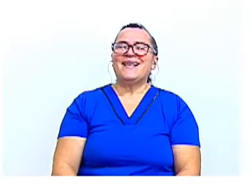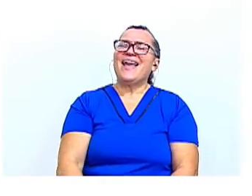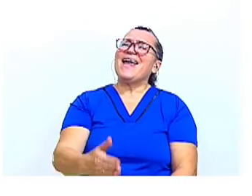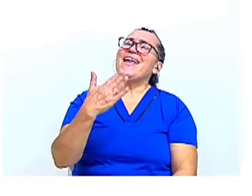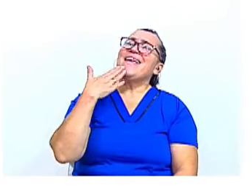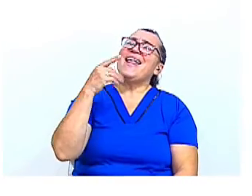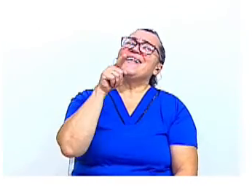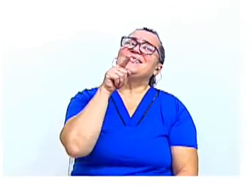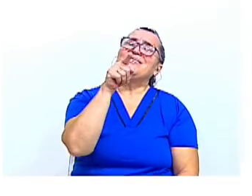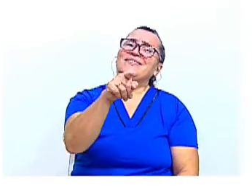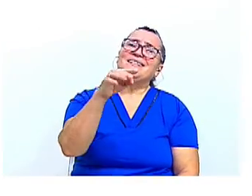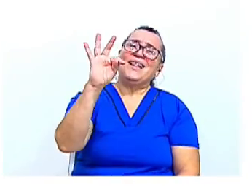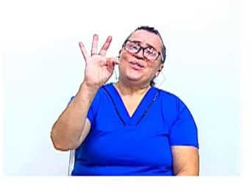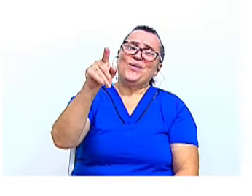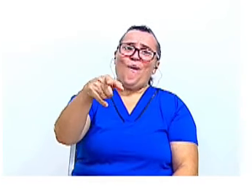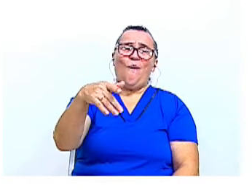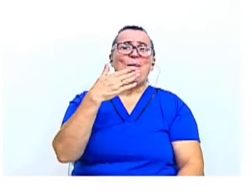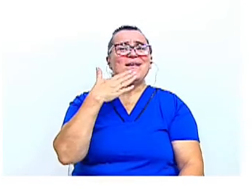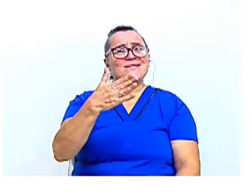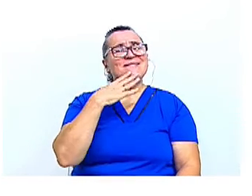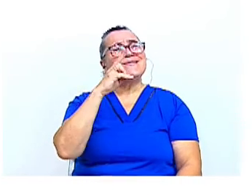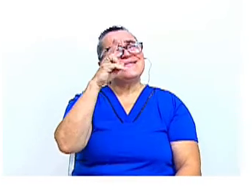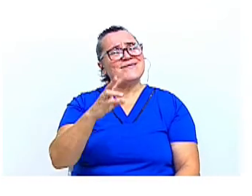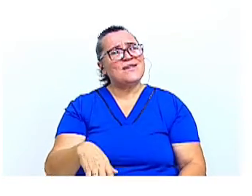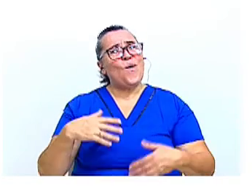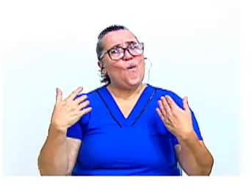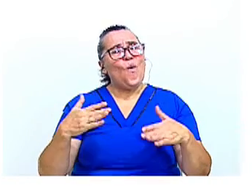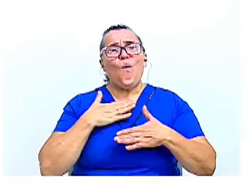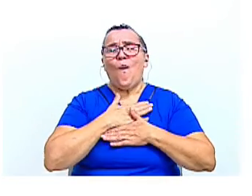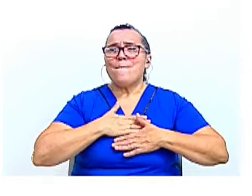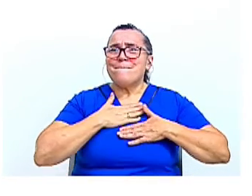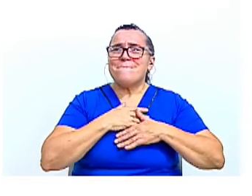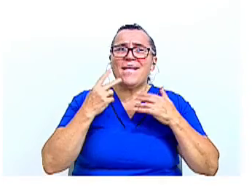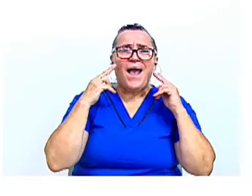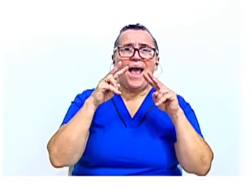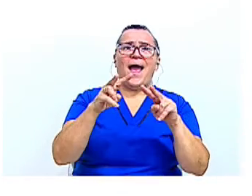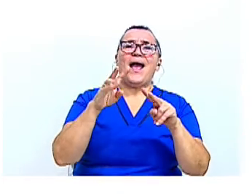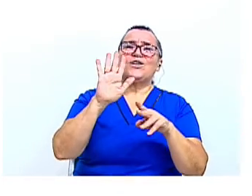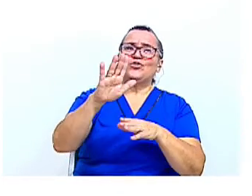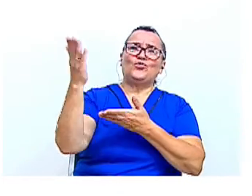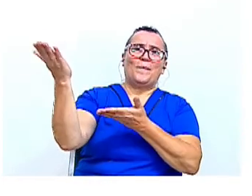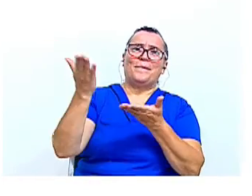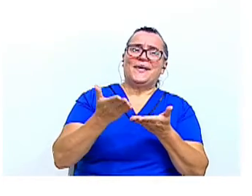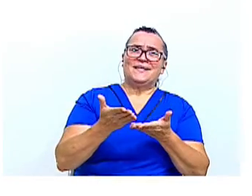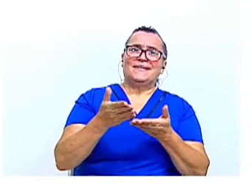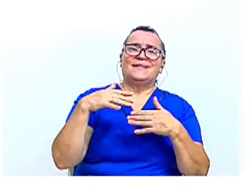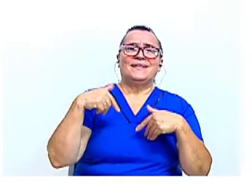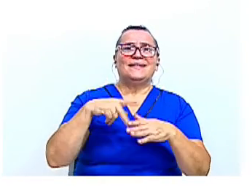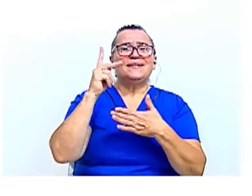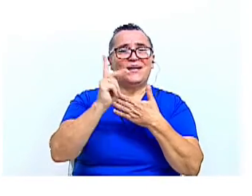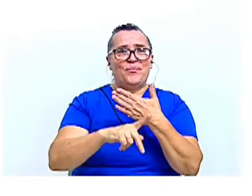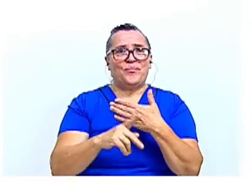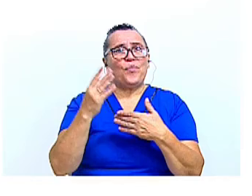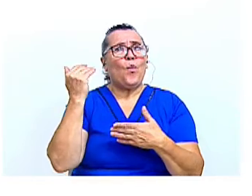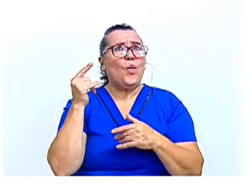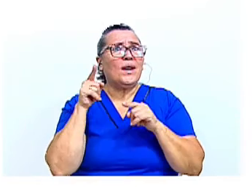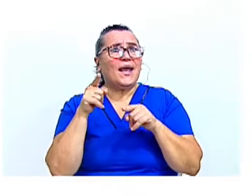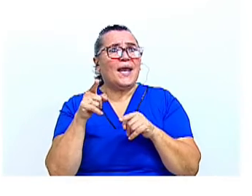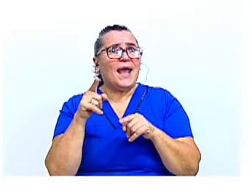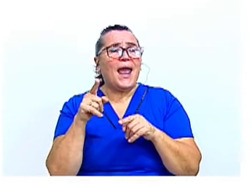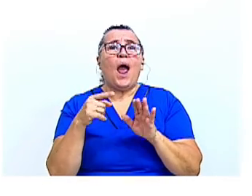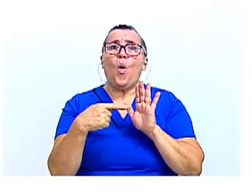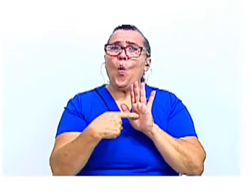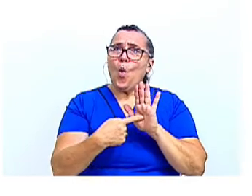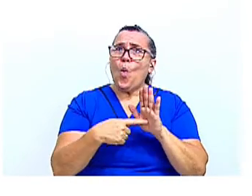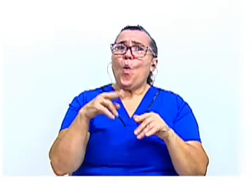Gracias a usted, Tomás. De verdad que estamos complacidos de haber contado con su presencia en este programa porque ha servido